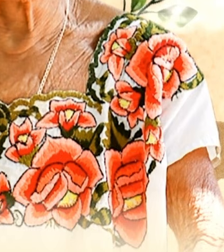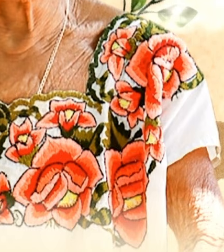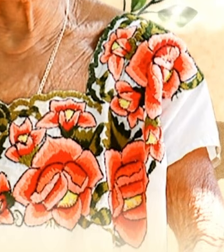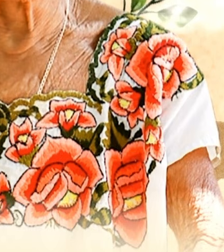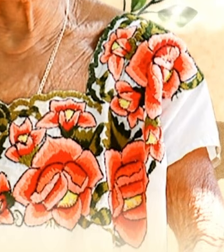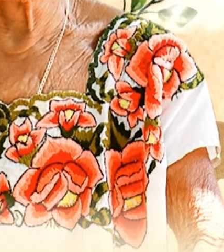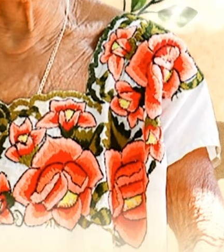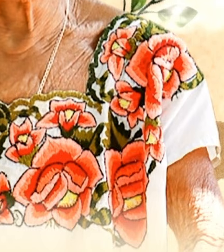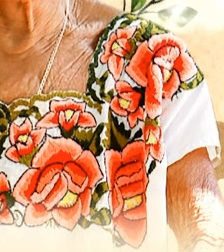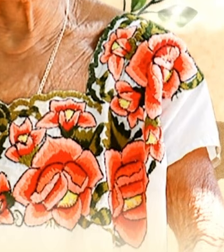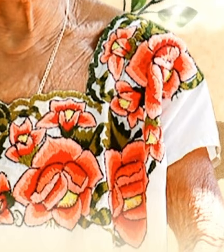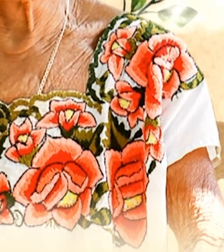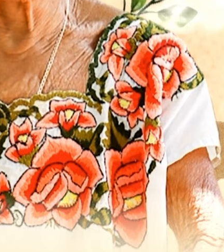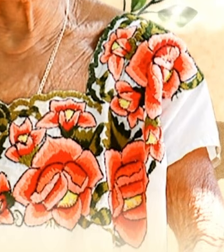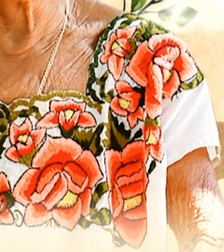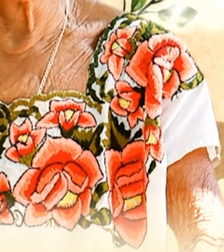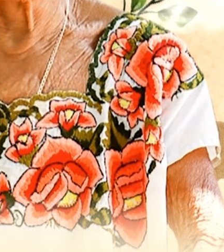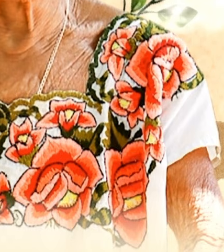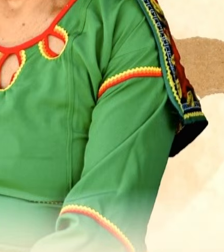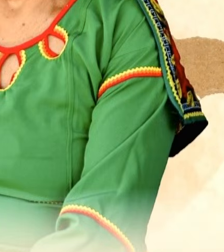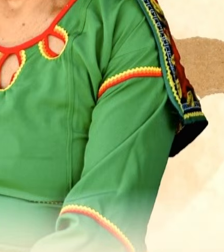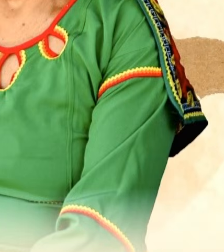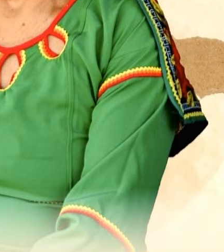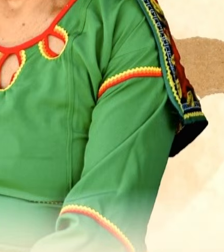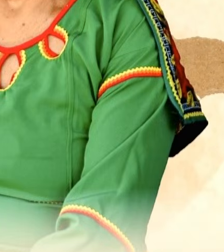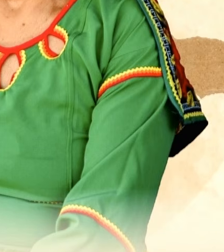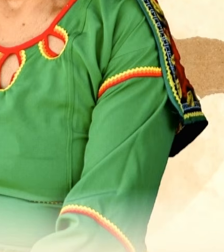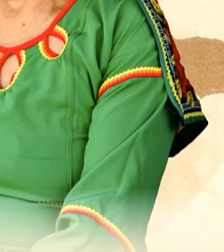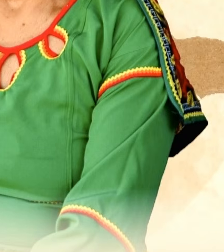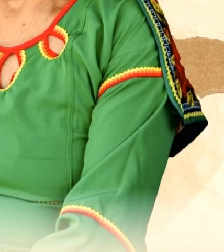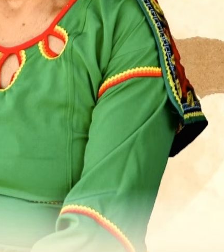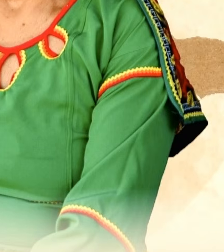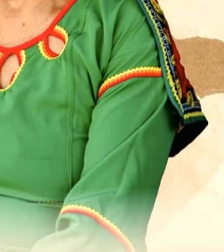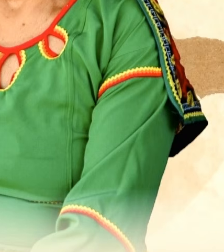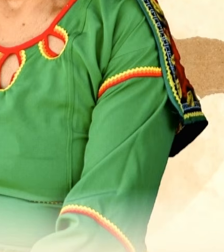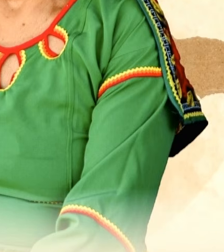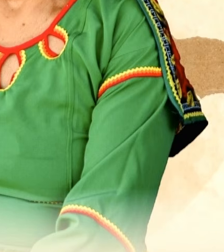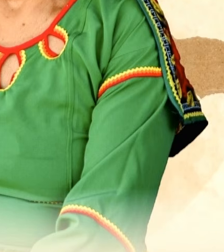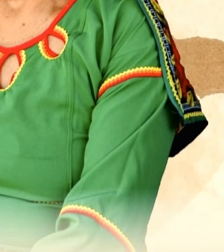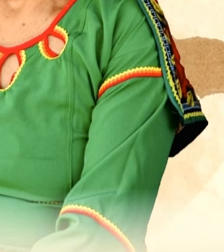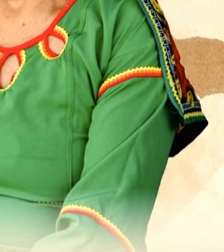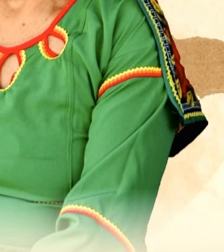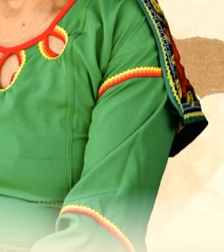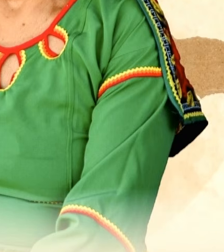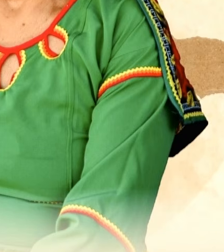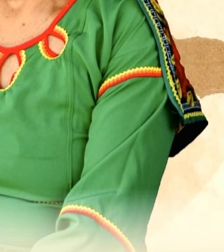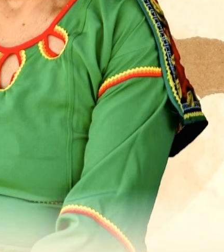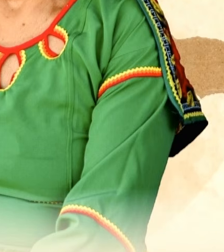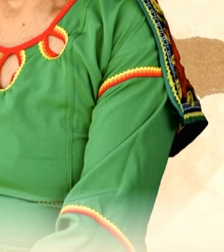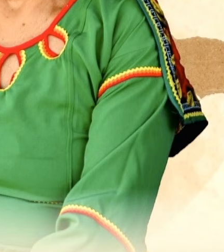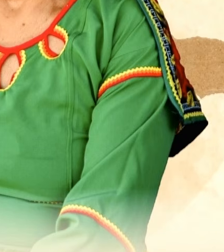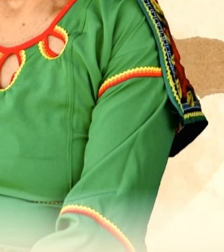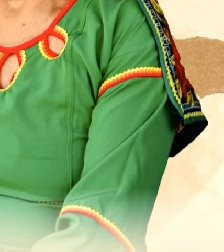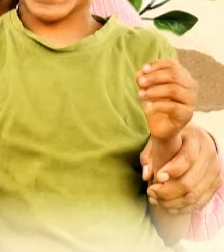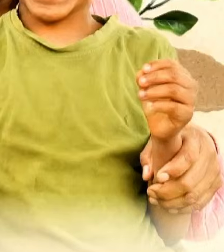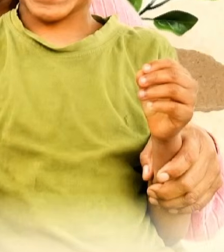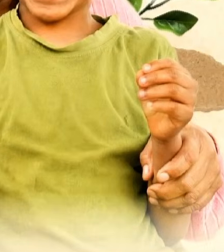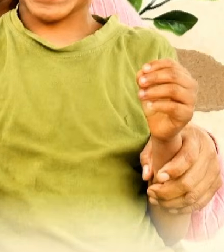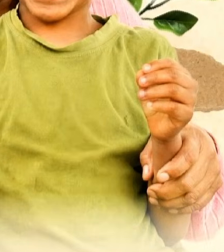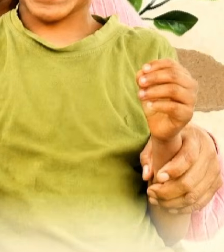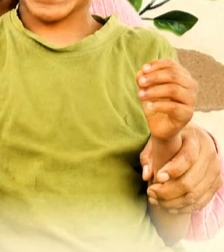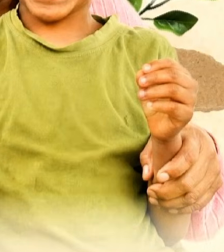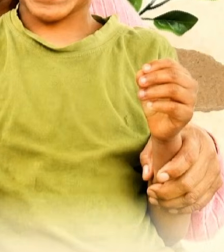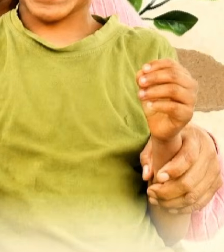adultos mayores. La que sigue es julio-agosto, solo julio-agosto. Mujeres Bienestar, 3,100.